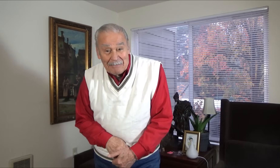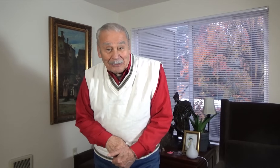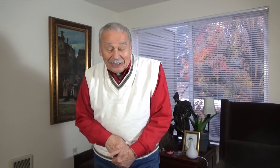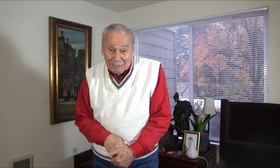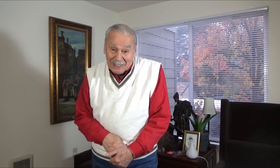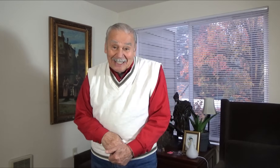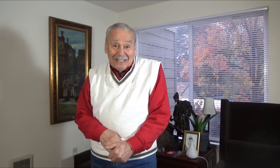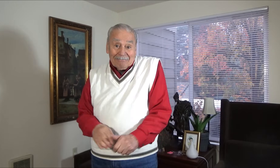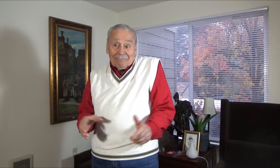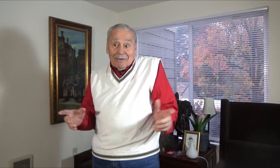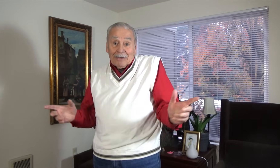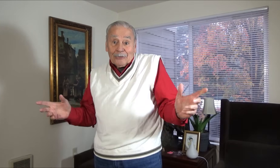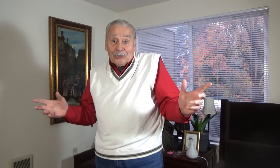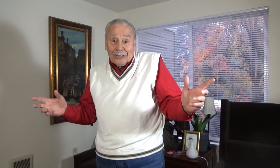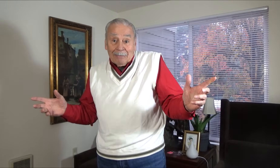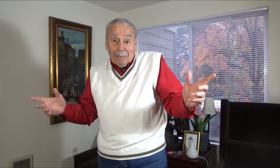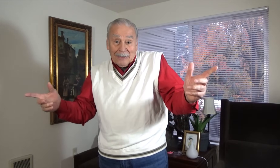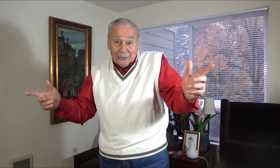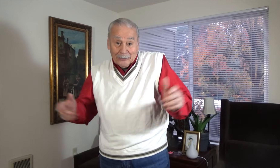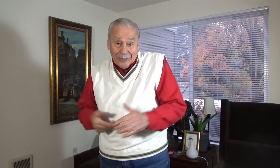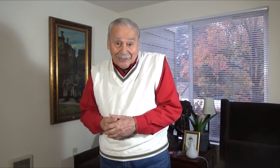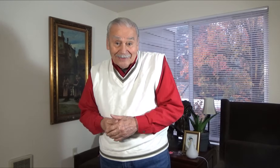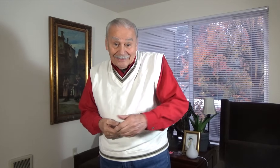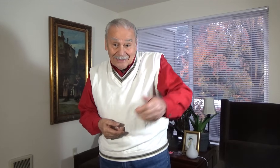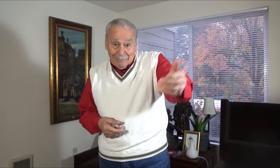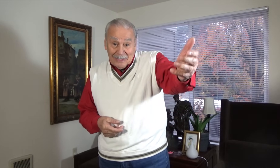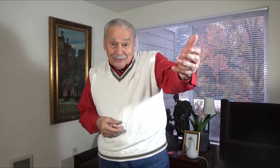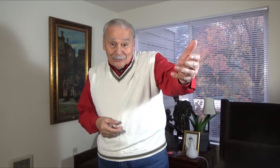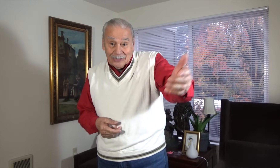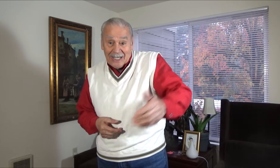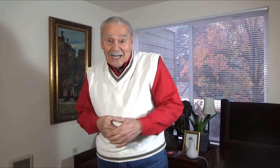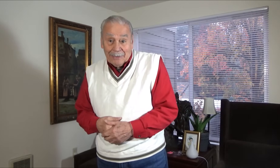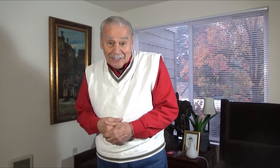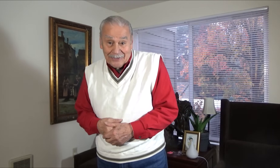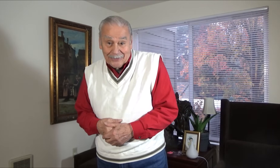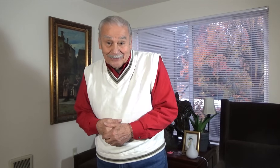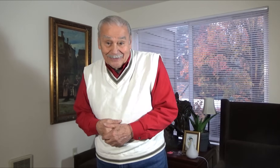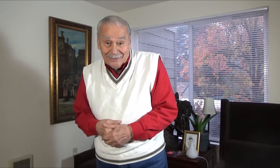mañana, porque mañana habrá otro tema para tocar. Te mando un gran abrazo.